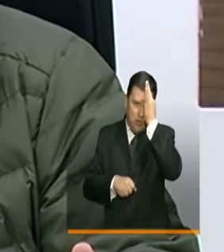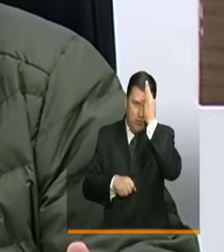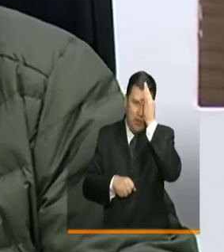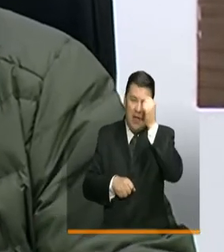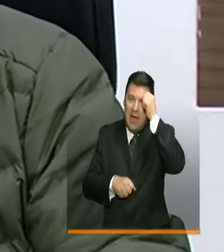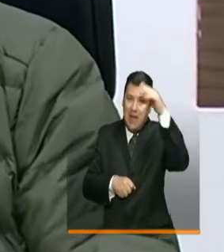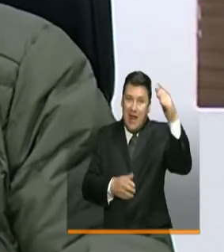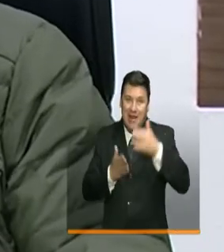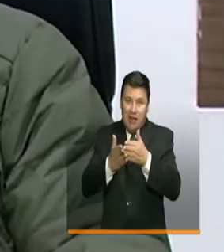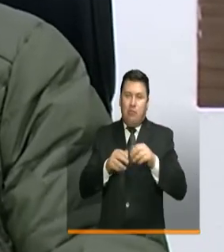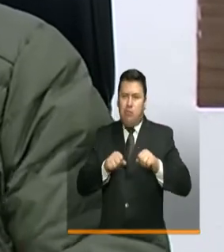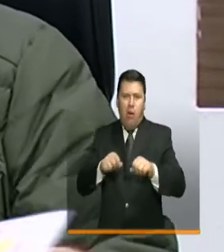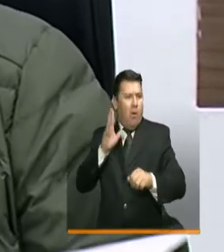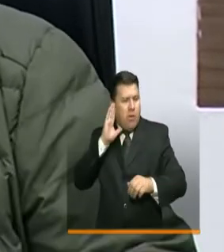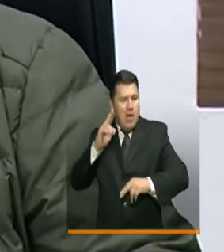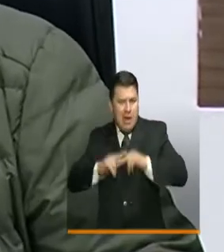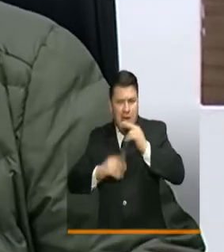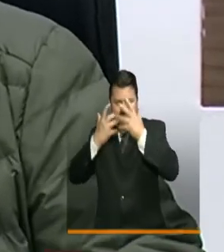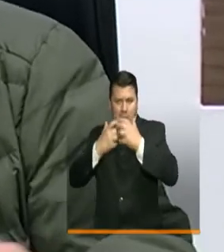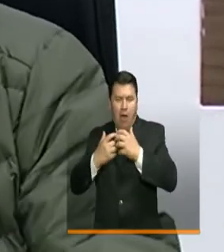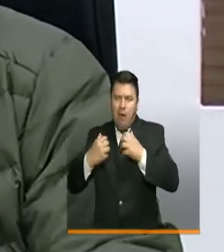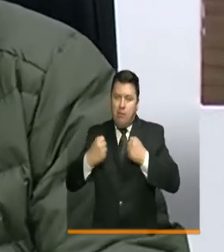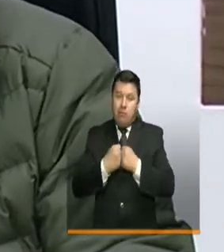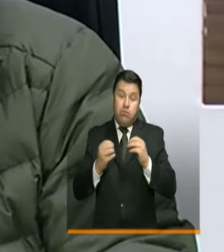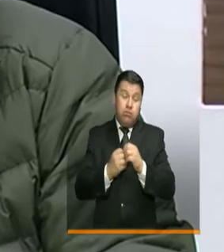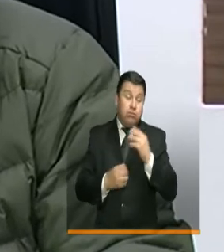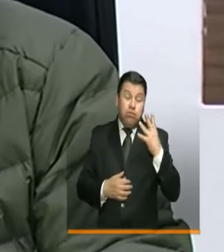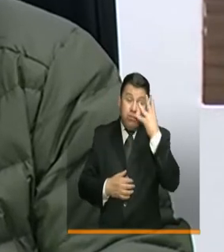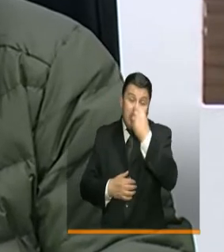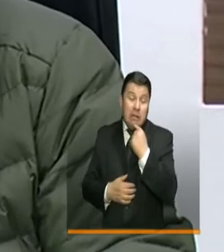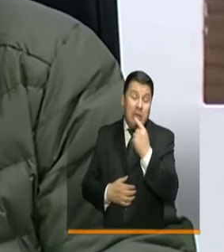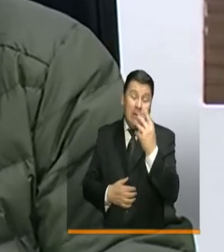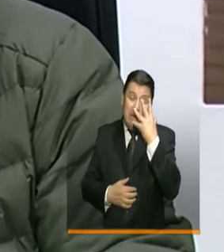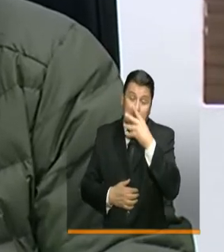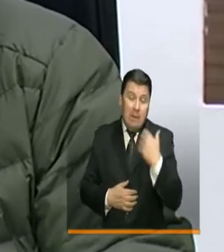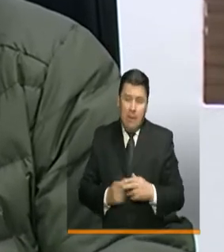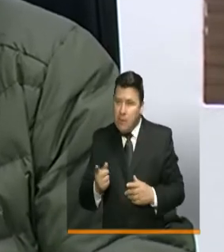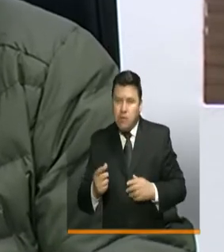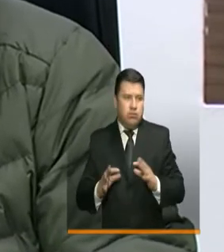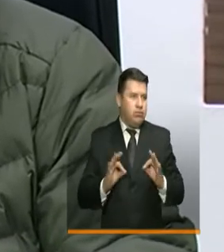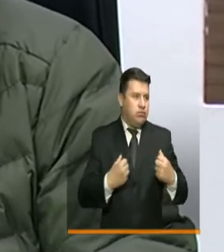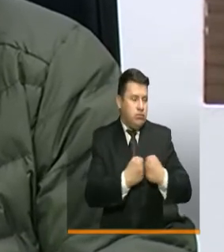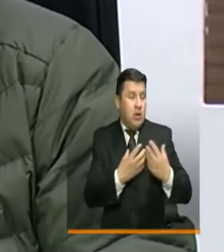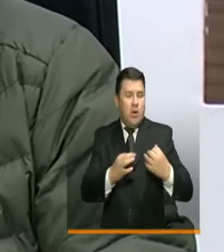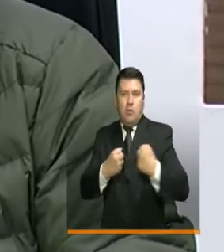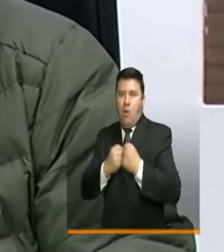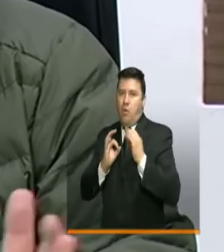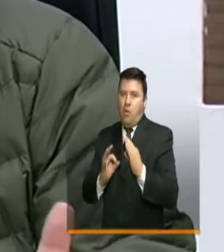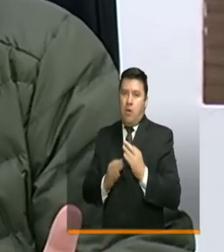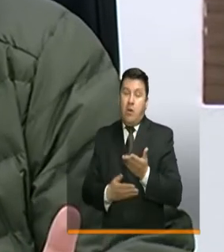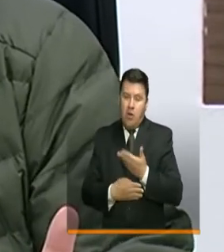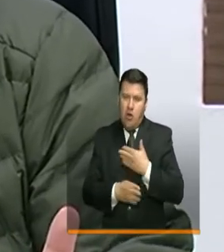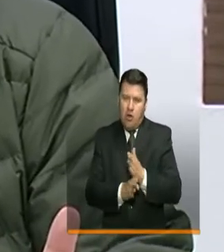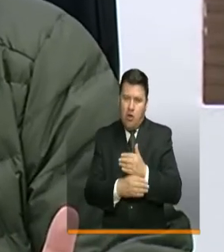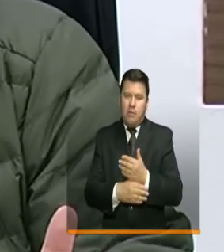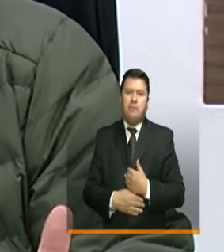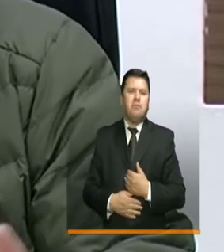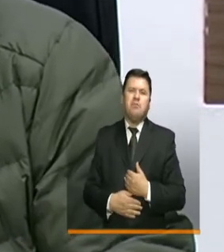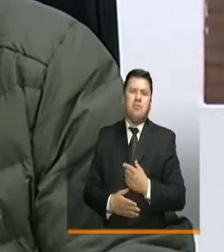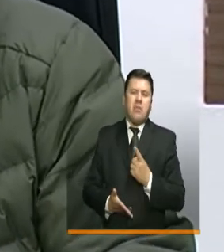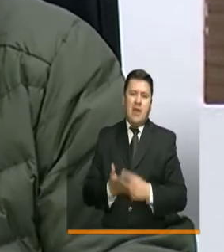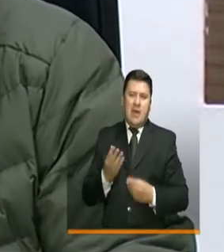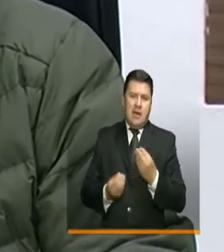en Cartagena. Y hay algo verdaderamente bello, señor presidente, que vale la pena compartir con todos. Mire lo que